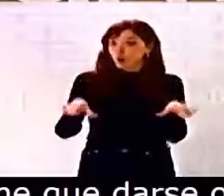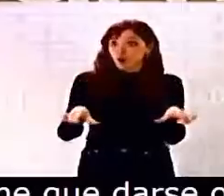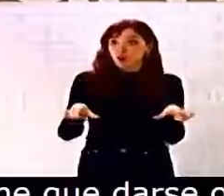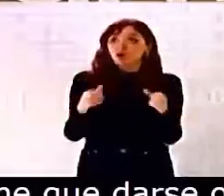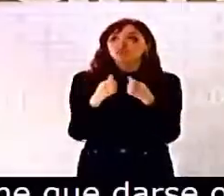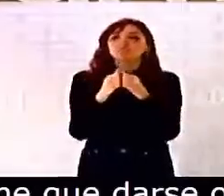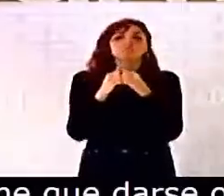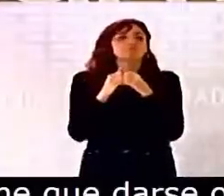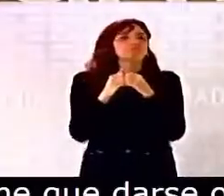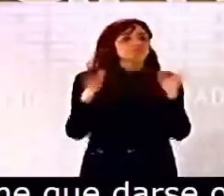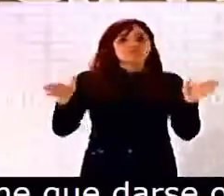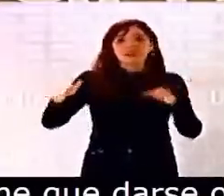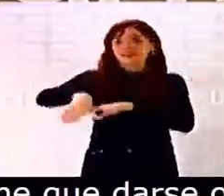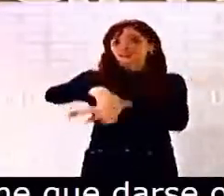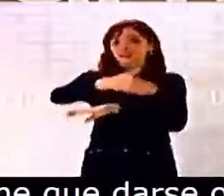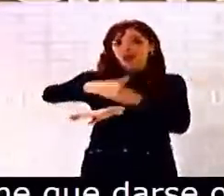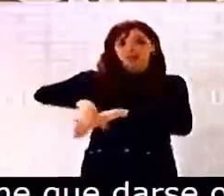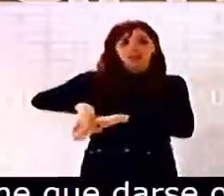a la calle.